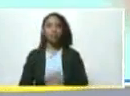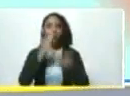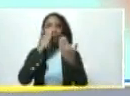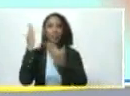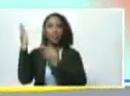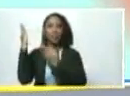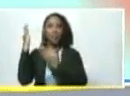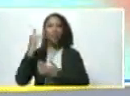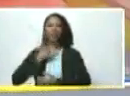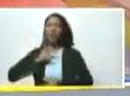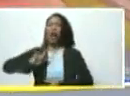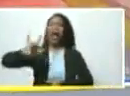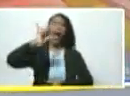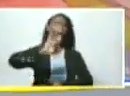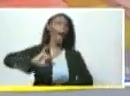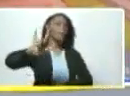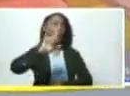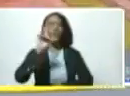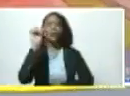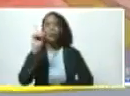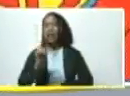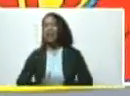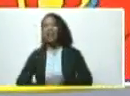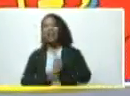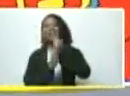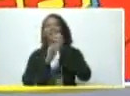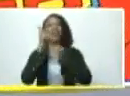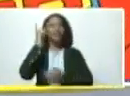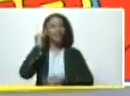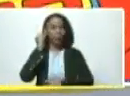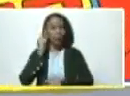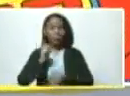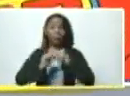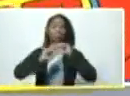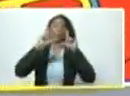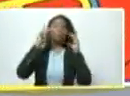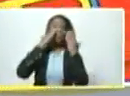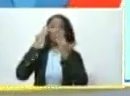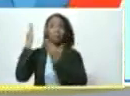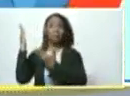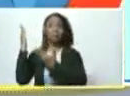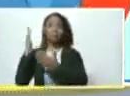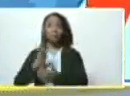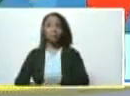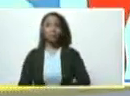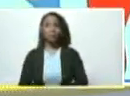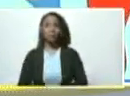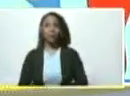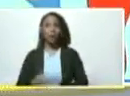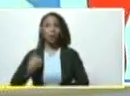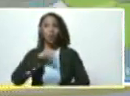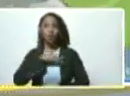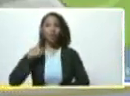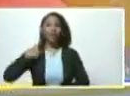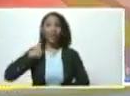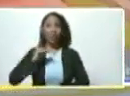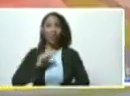Yo las amo también. Lideresa. Impresionante, miren. Nosotros